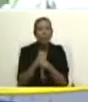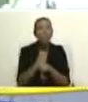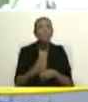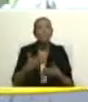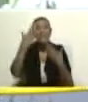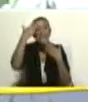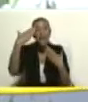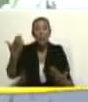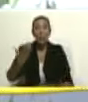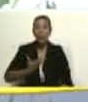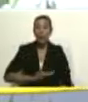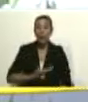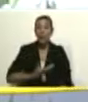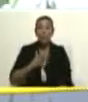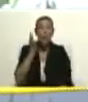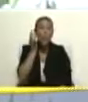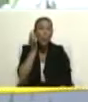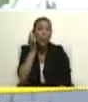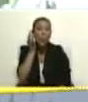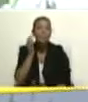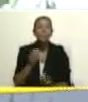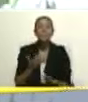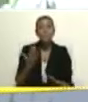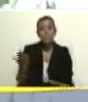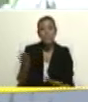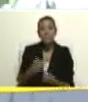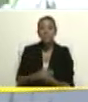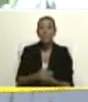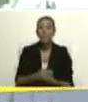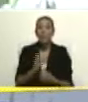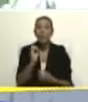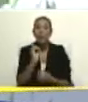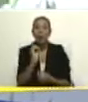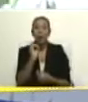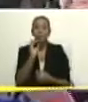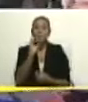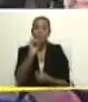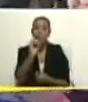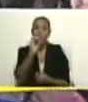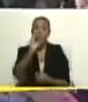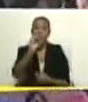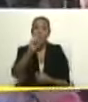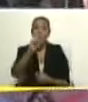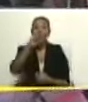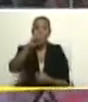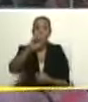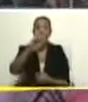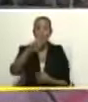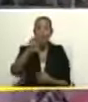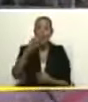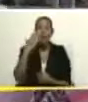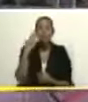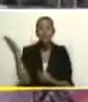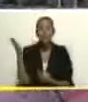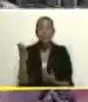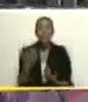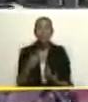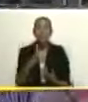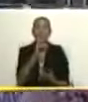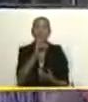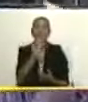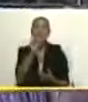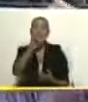la alcaldesa del municipio Tomás Lander, Ocumare del Tuy, nuestra compañera Dayana Báez.